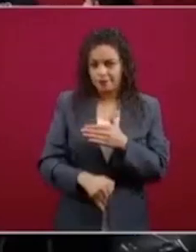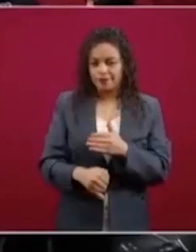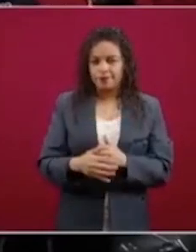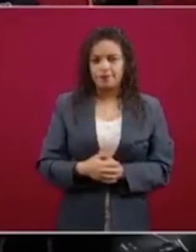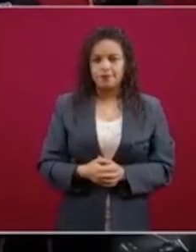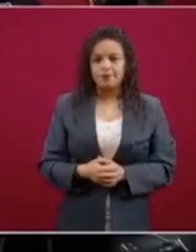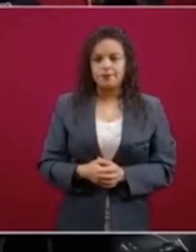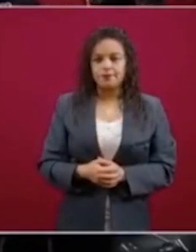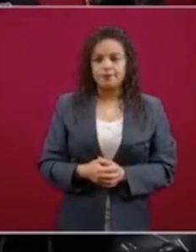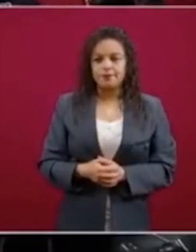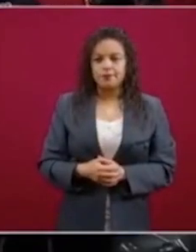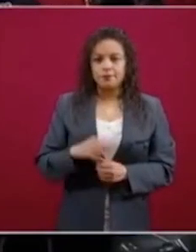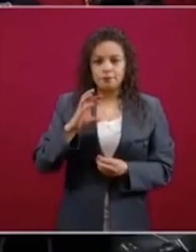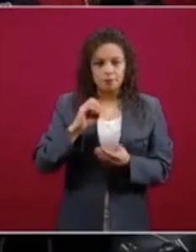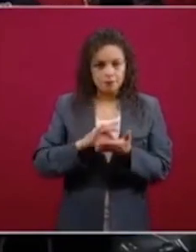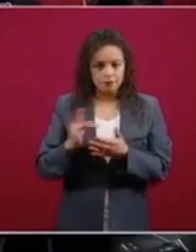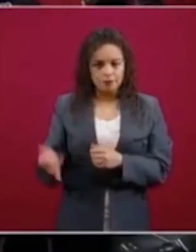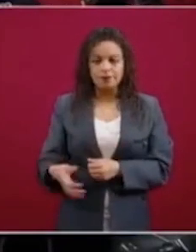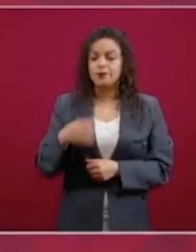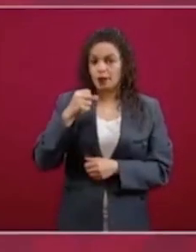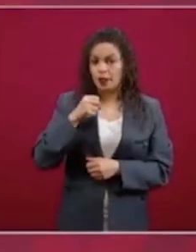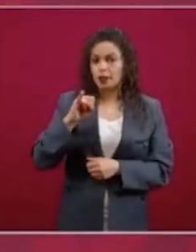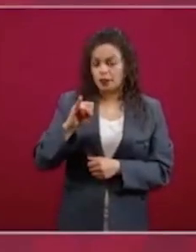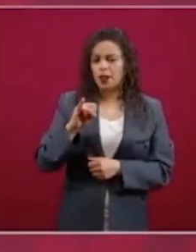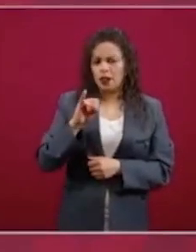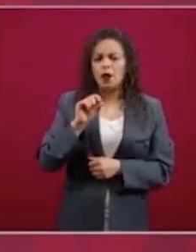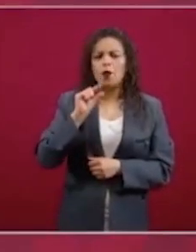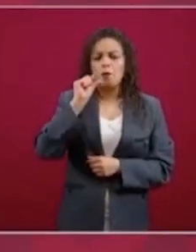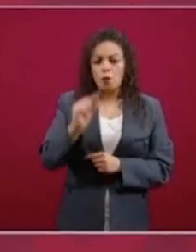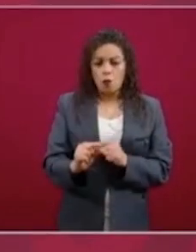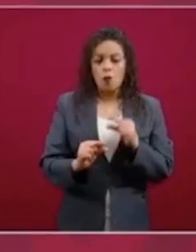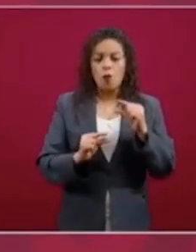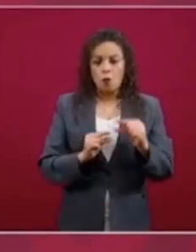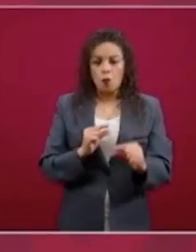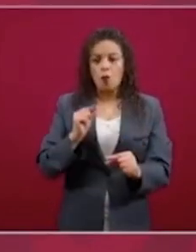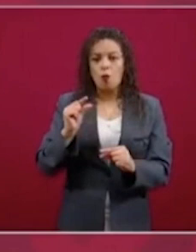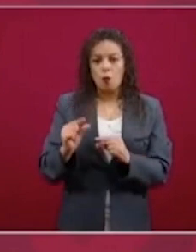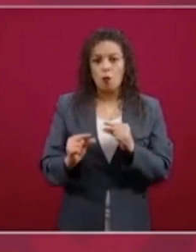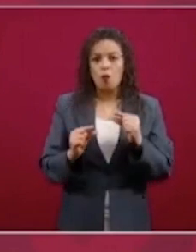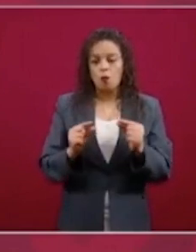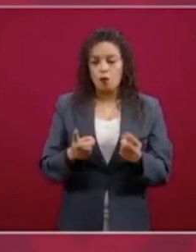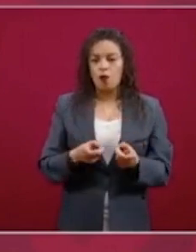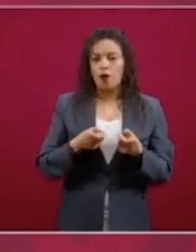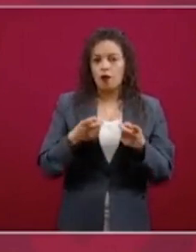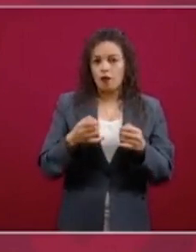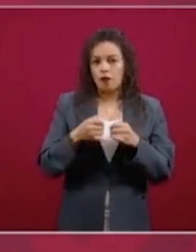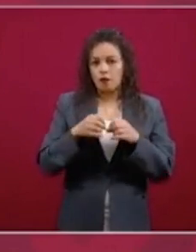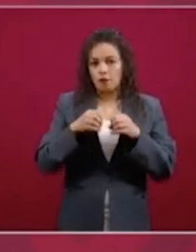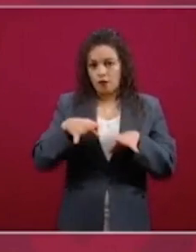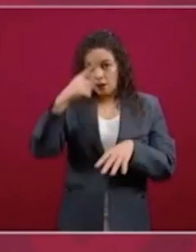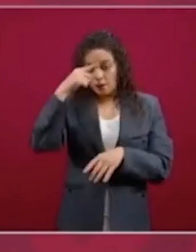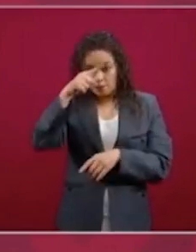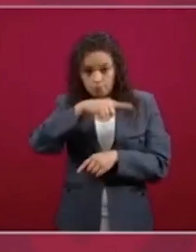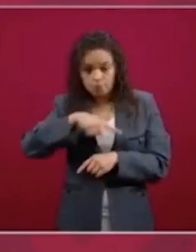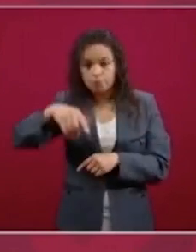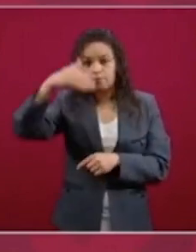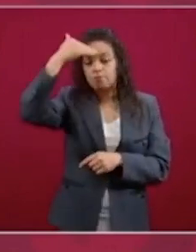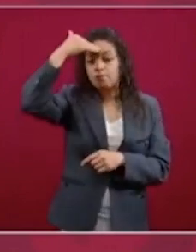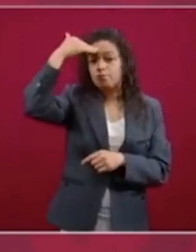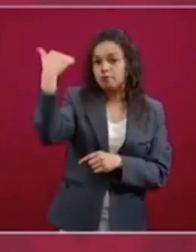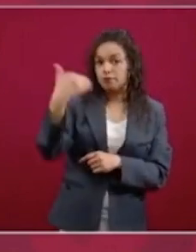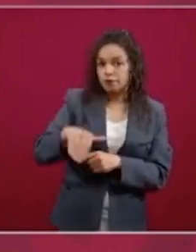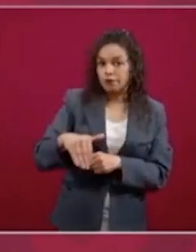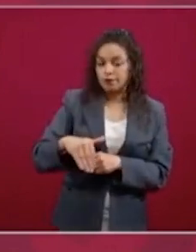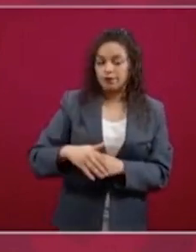Se van a ir dando a conocer poco a poco, porque quiero